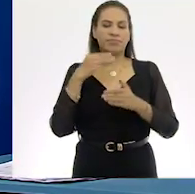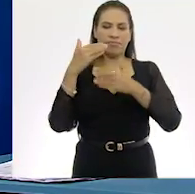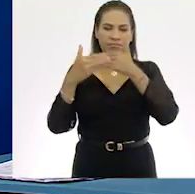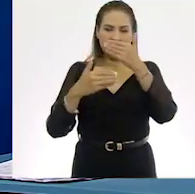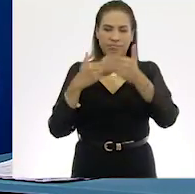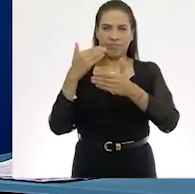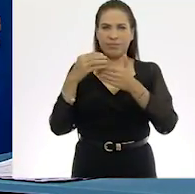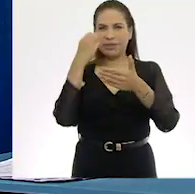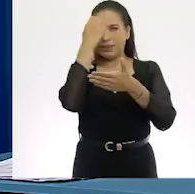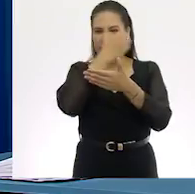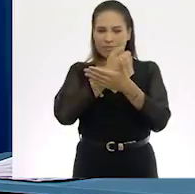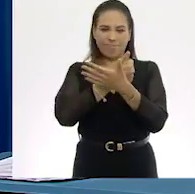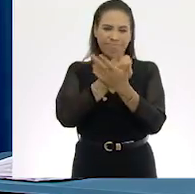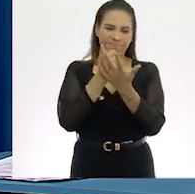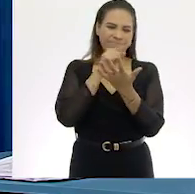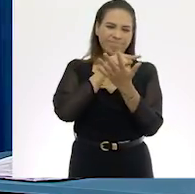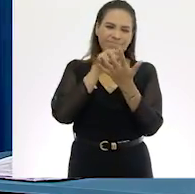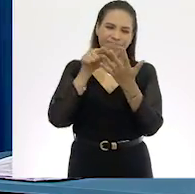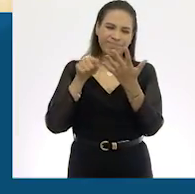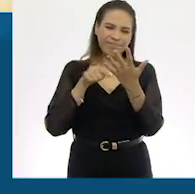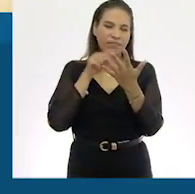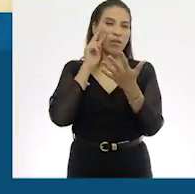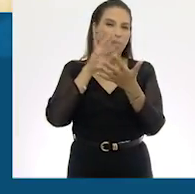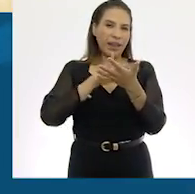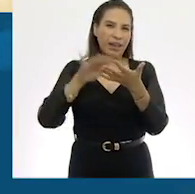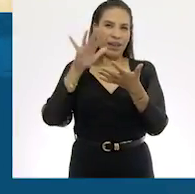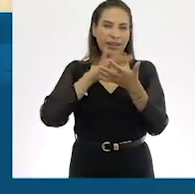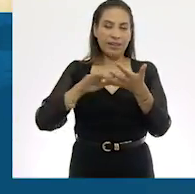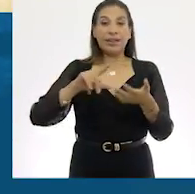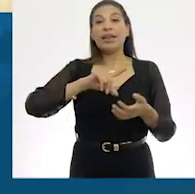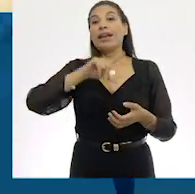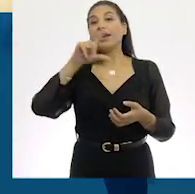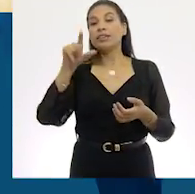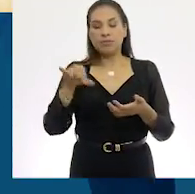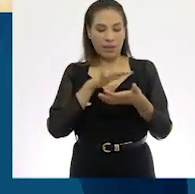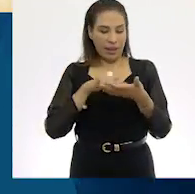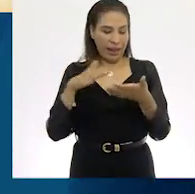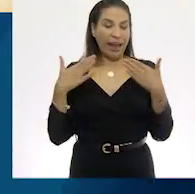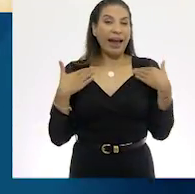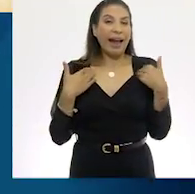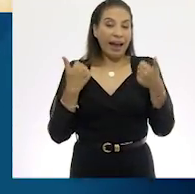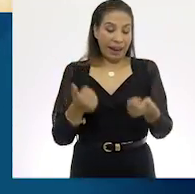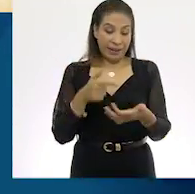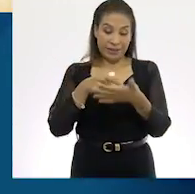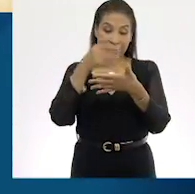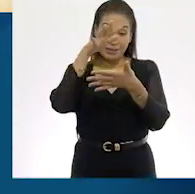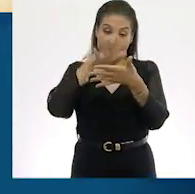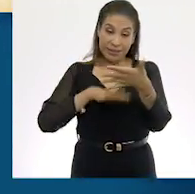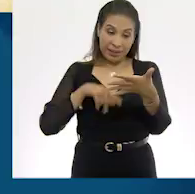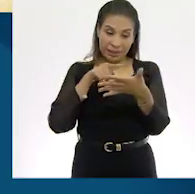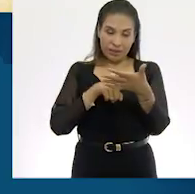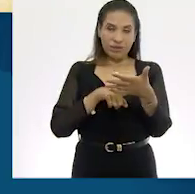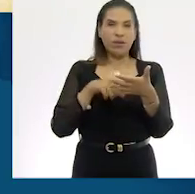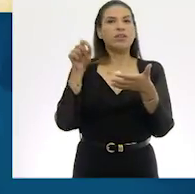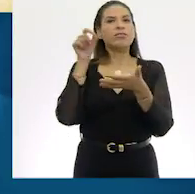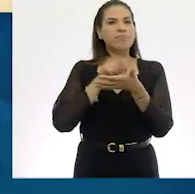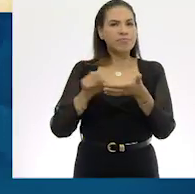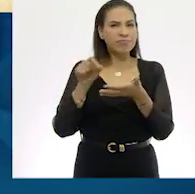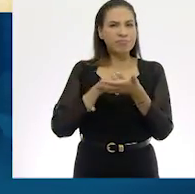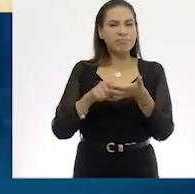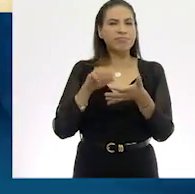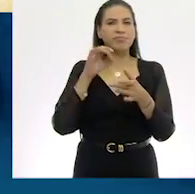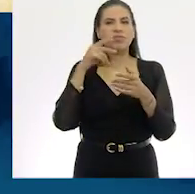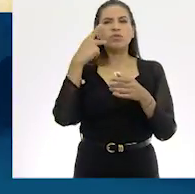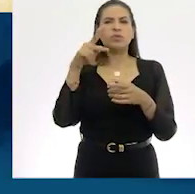proceso de análisis, es muy diferente al resumen. Después de que leíste y comprendiste el texto, redactarás con tus